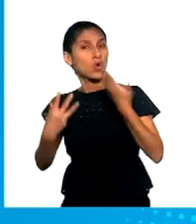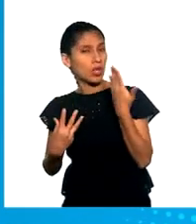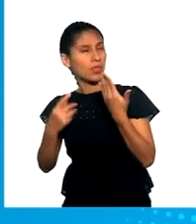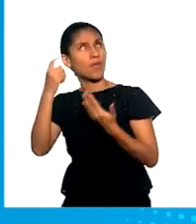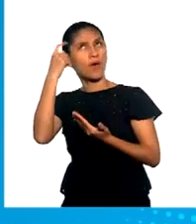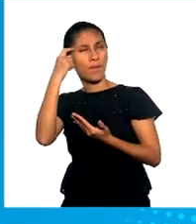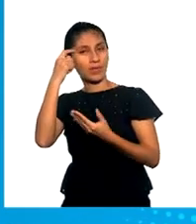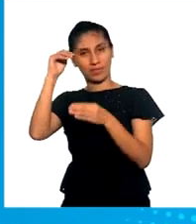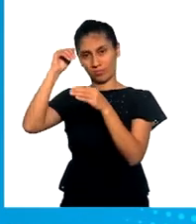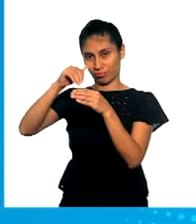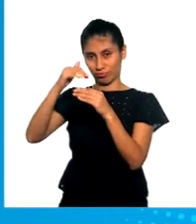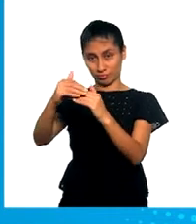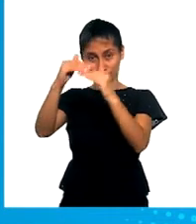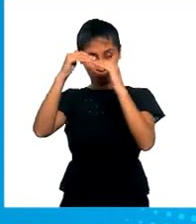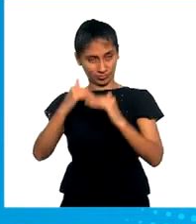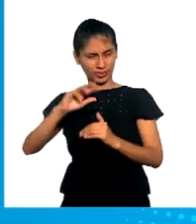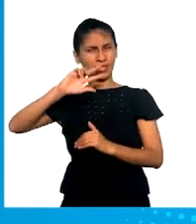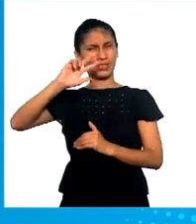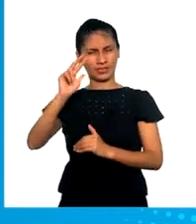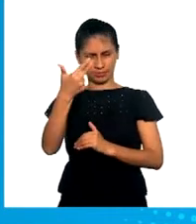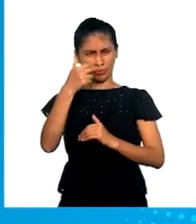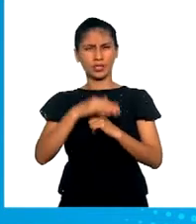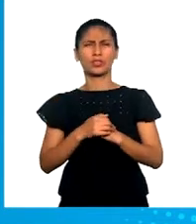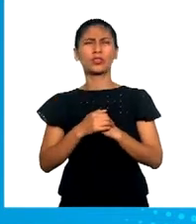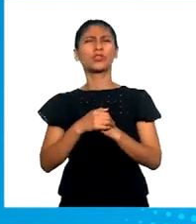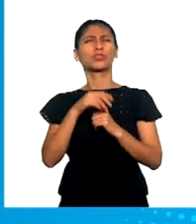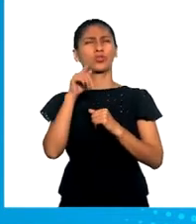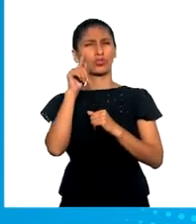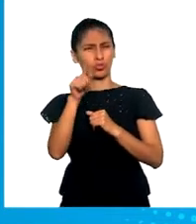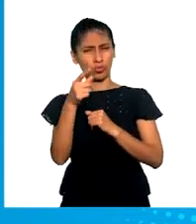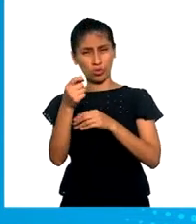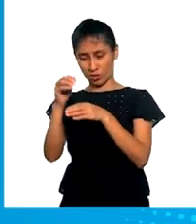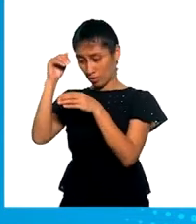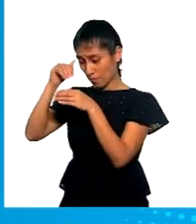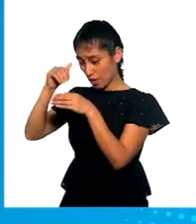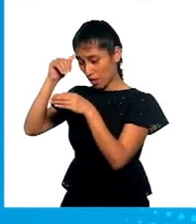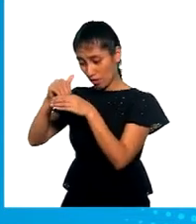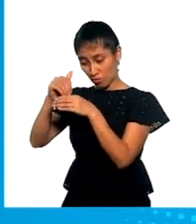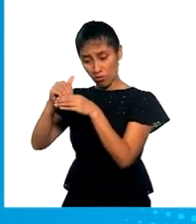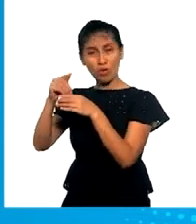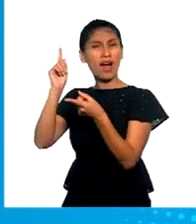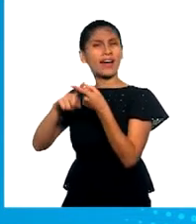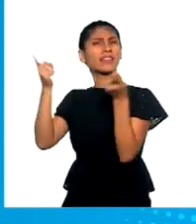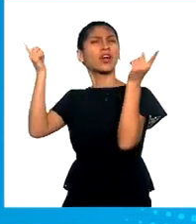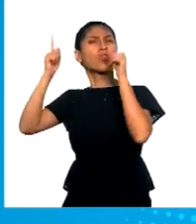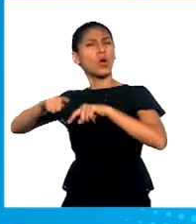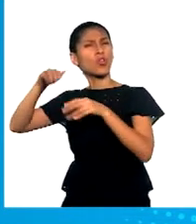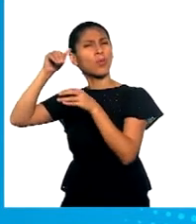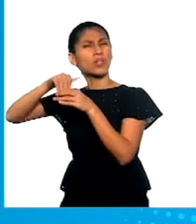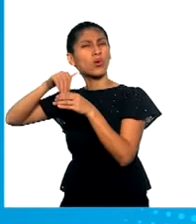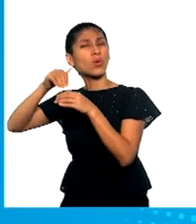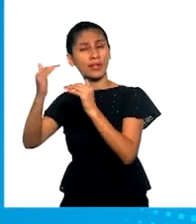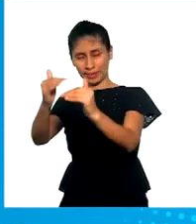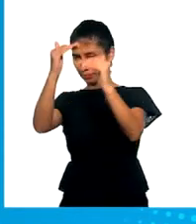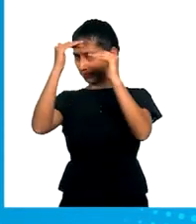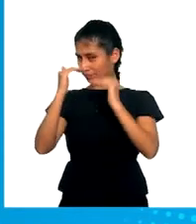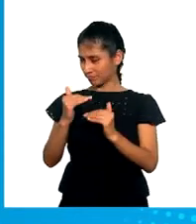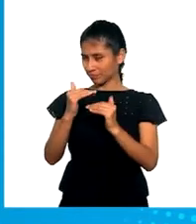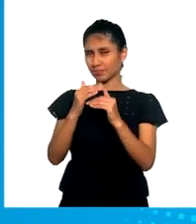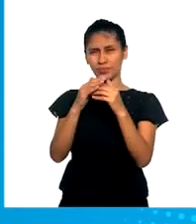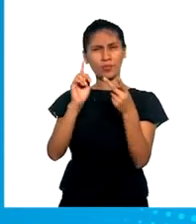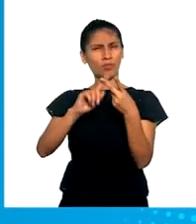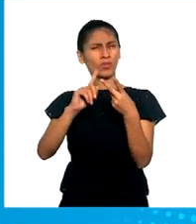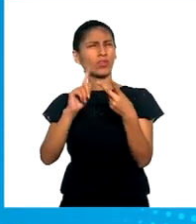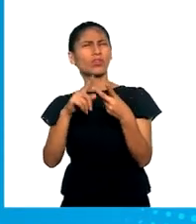identificar el plazo de ahorro es decir para cuándo necesitas el dinero ahorrado en cuarto lugar debes establecer el